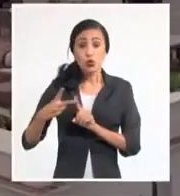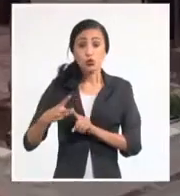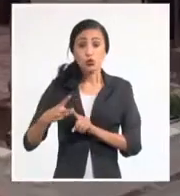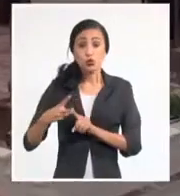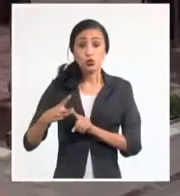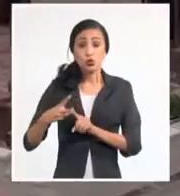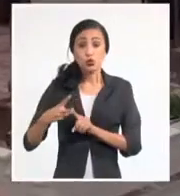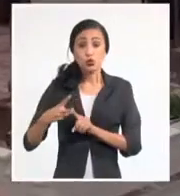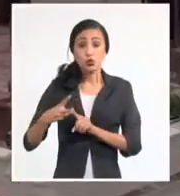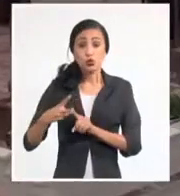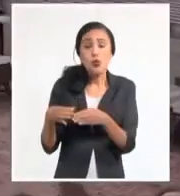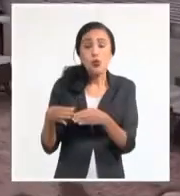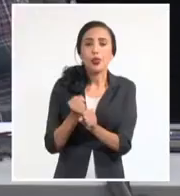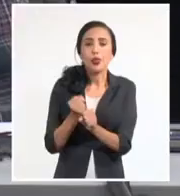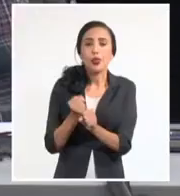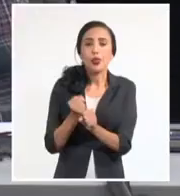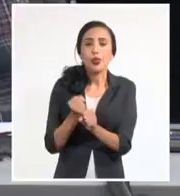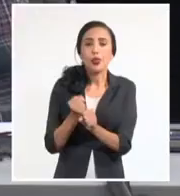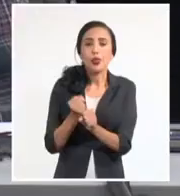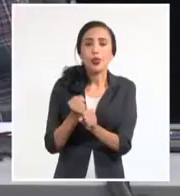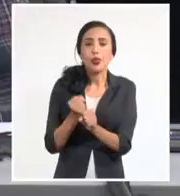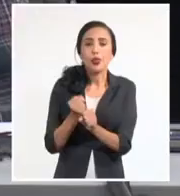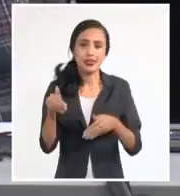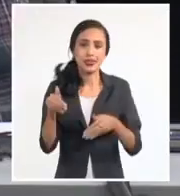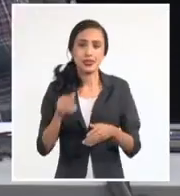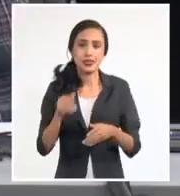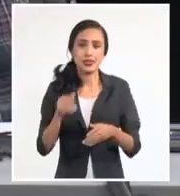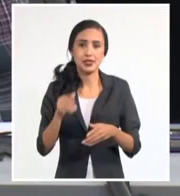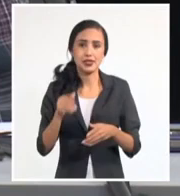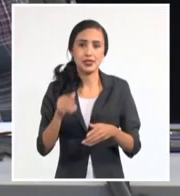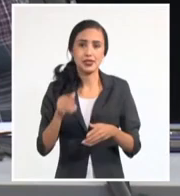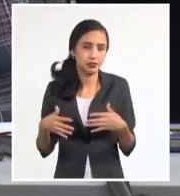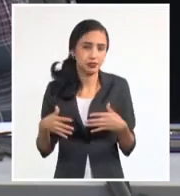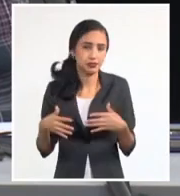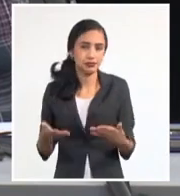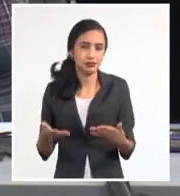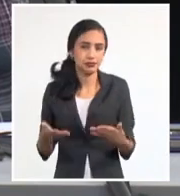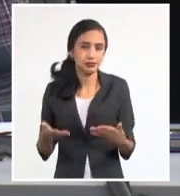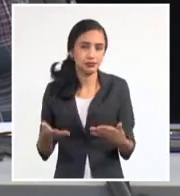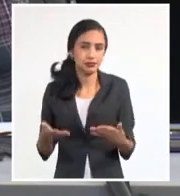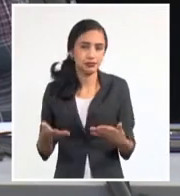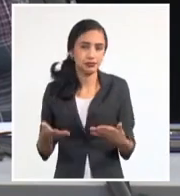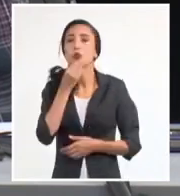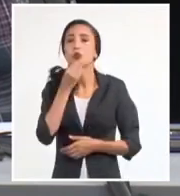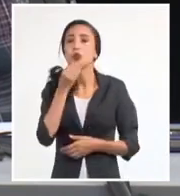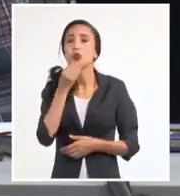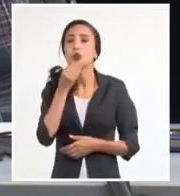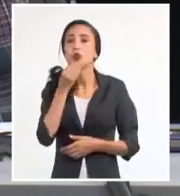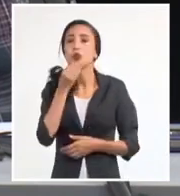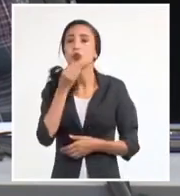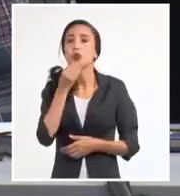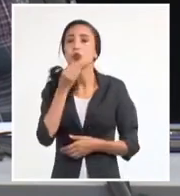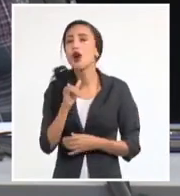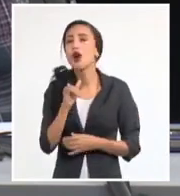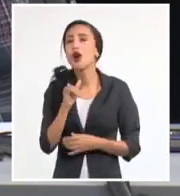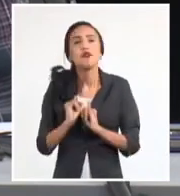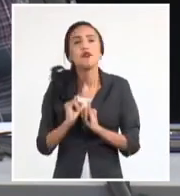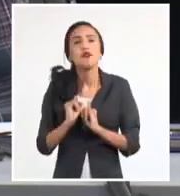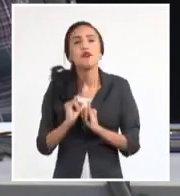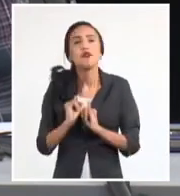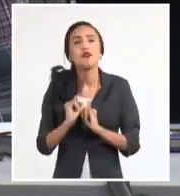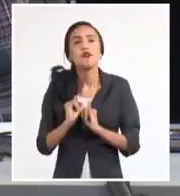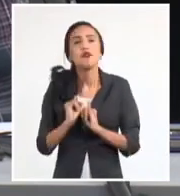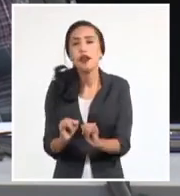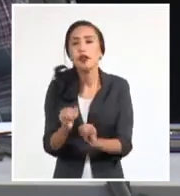que se ha conformado, que tiene la misión esencial de poder transmitir, de poder comunicar, de poder informar, de